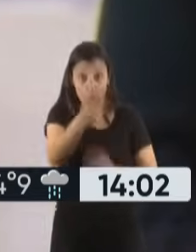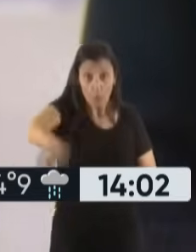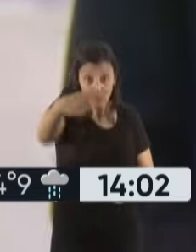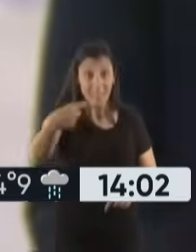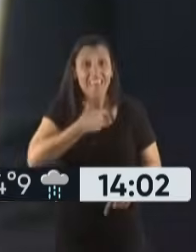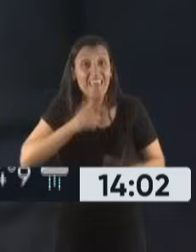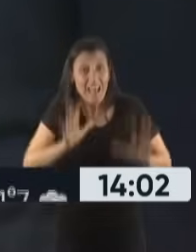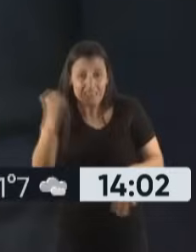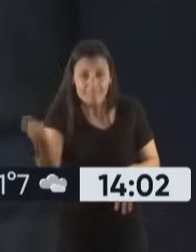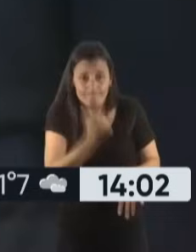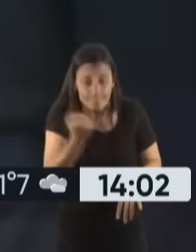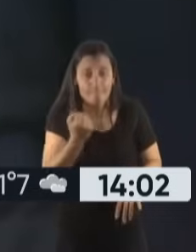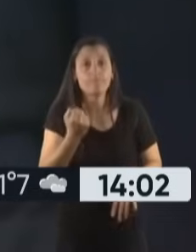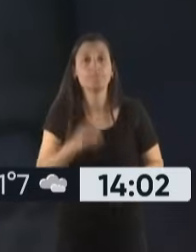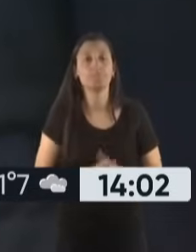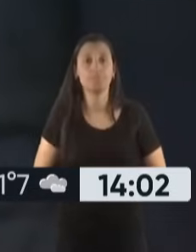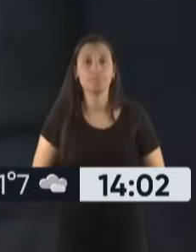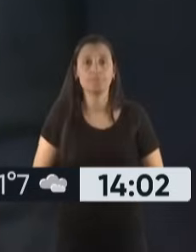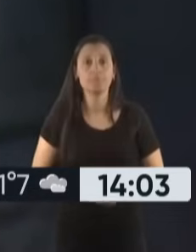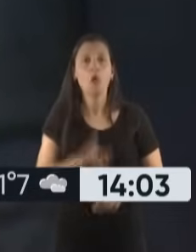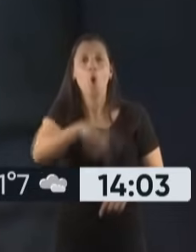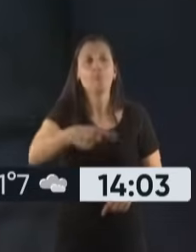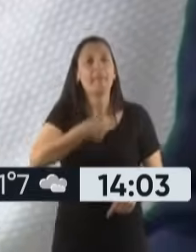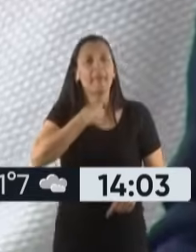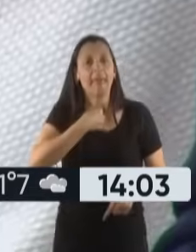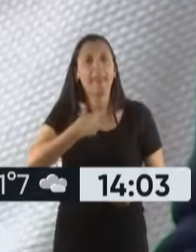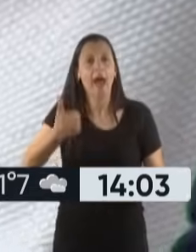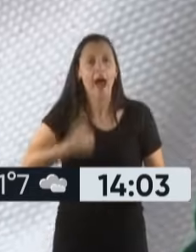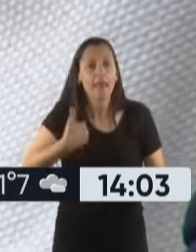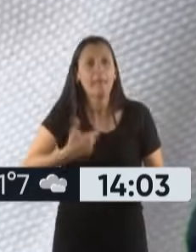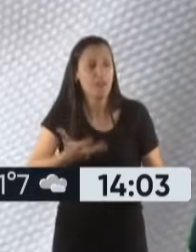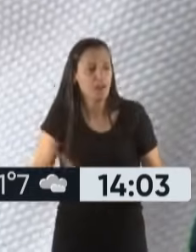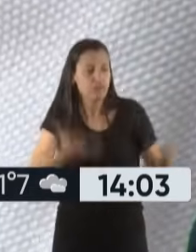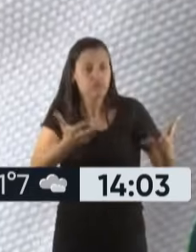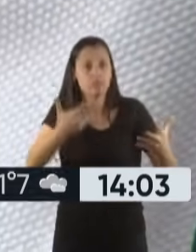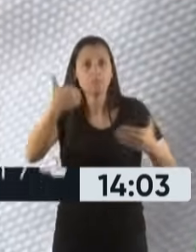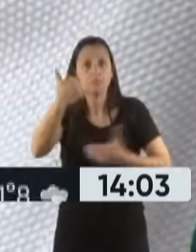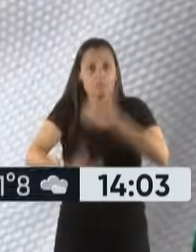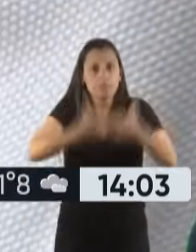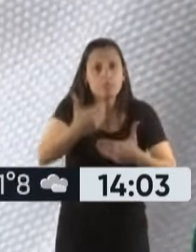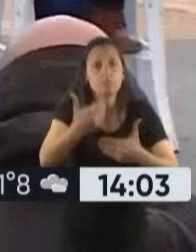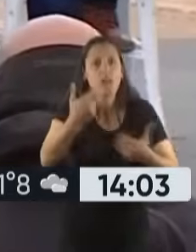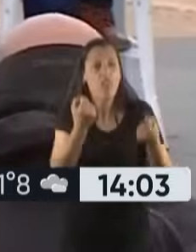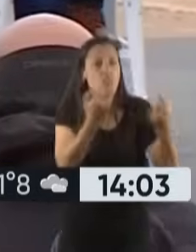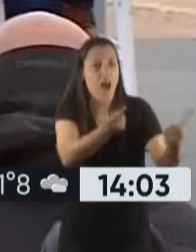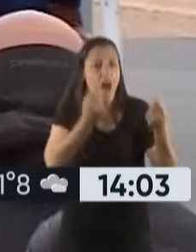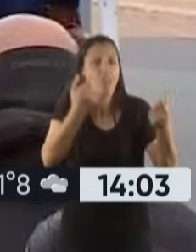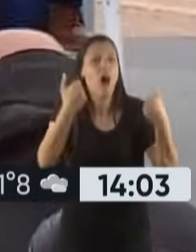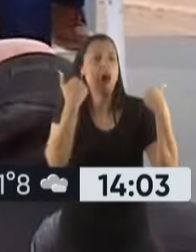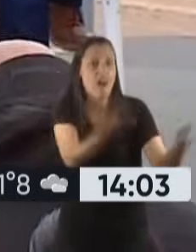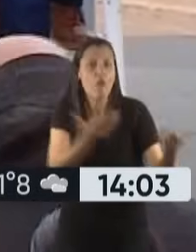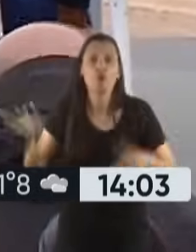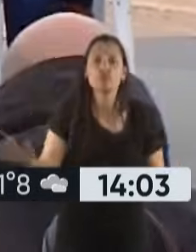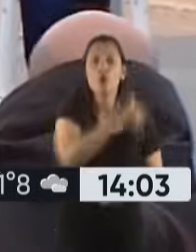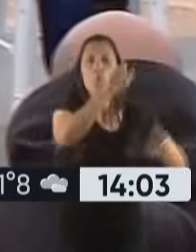un país que crezca, que se desarrolle, que a todos le dé una oportunidad, que